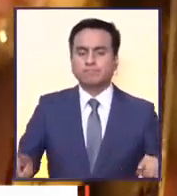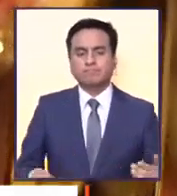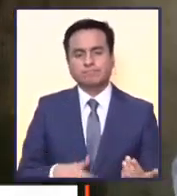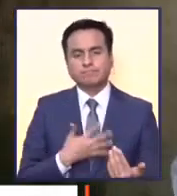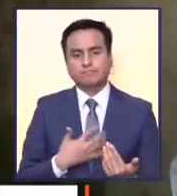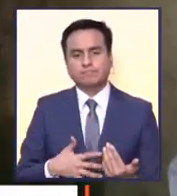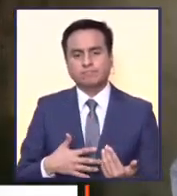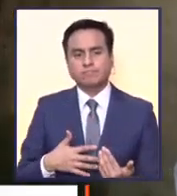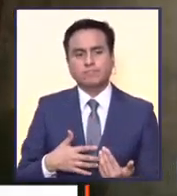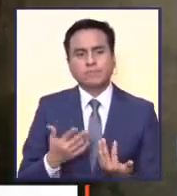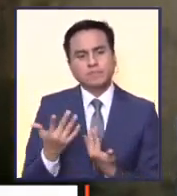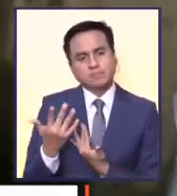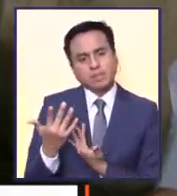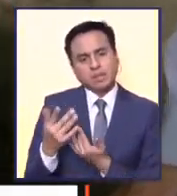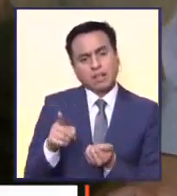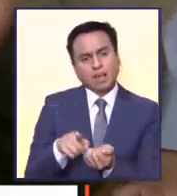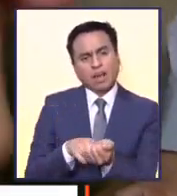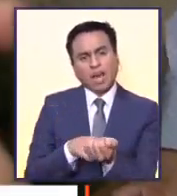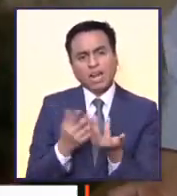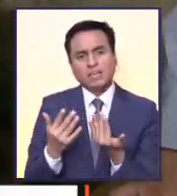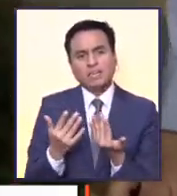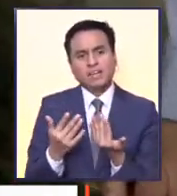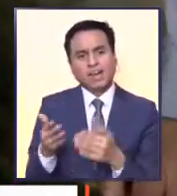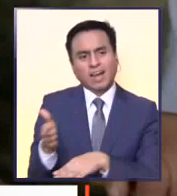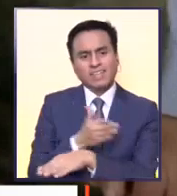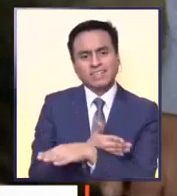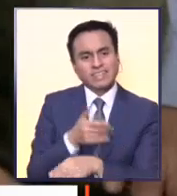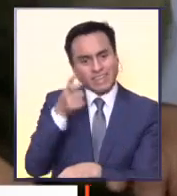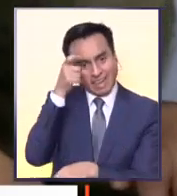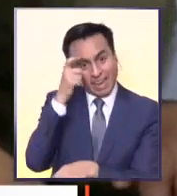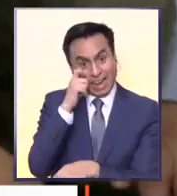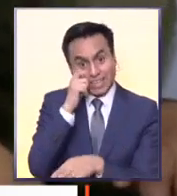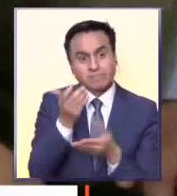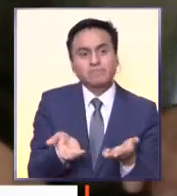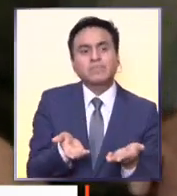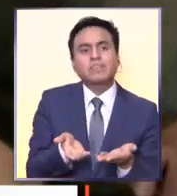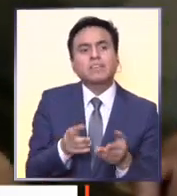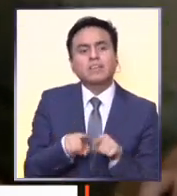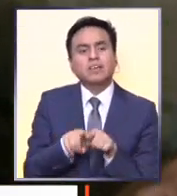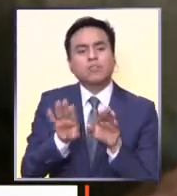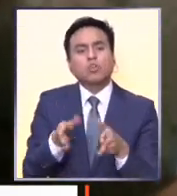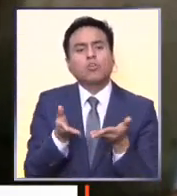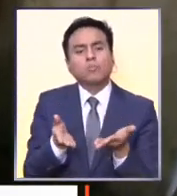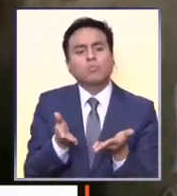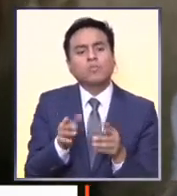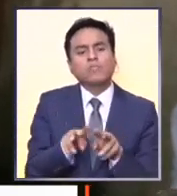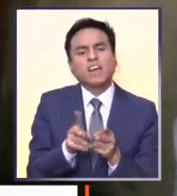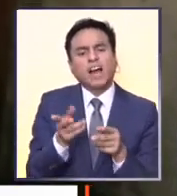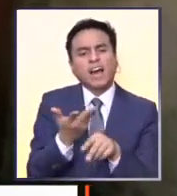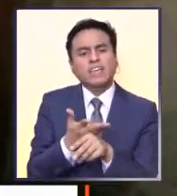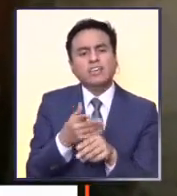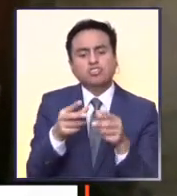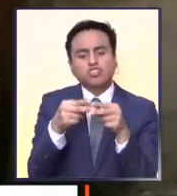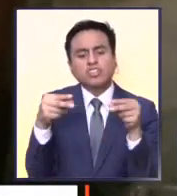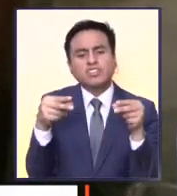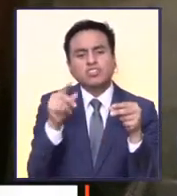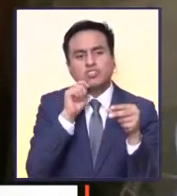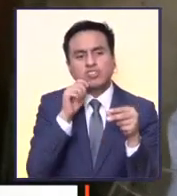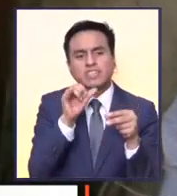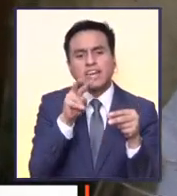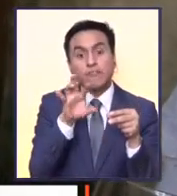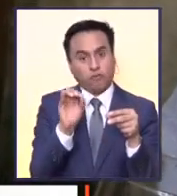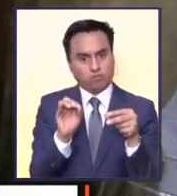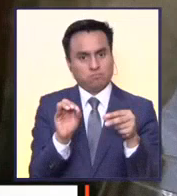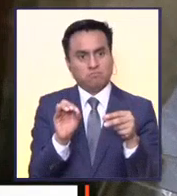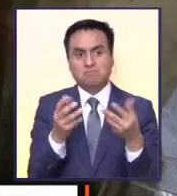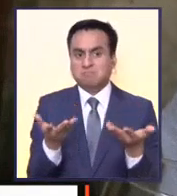Para que la espera no se nos haga tan larga antes de que lleguen nuestros cortes de carne, en El Fogón del Momo nos reciben que nuestros choricillos de ciervo, nada menos.